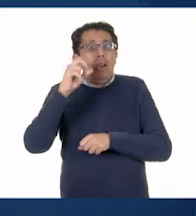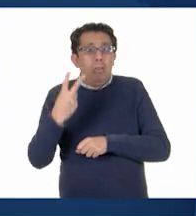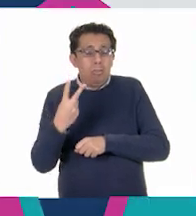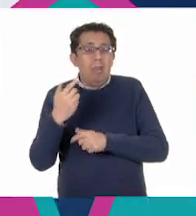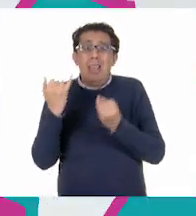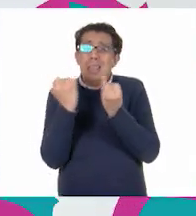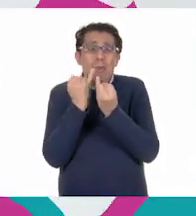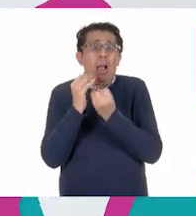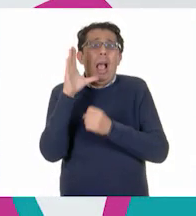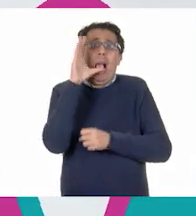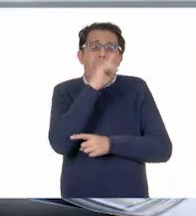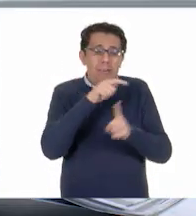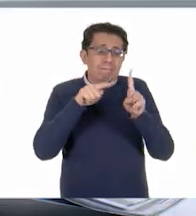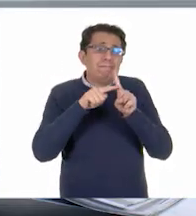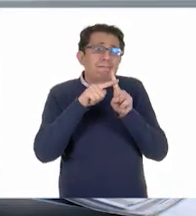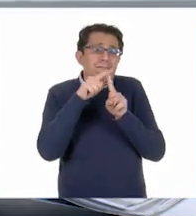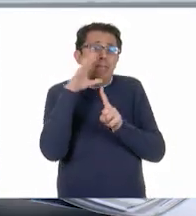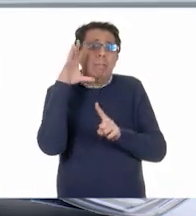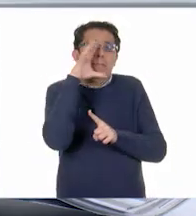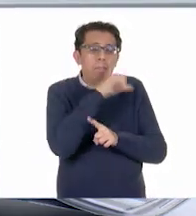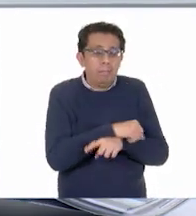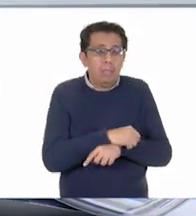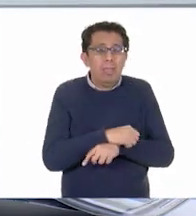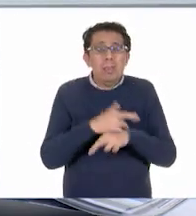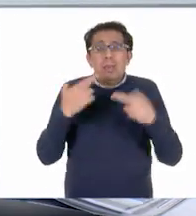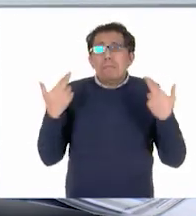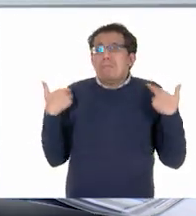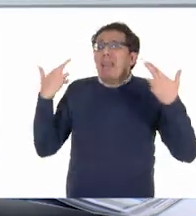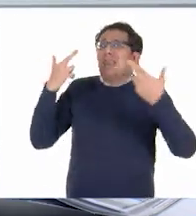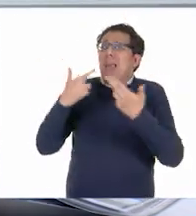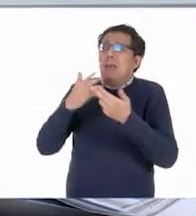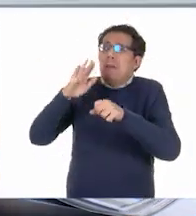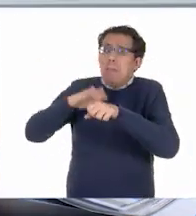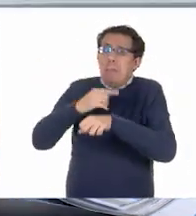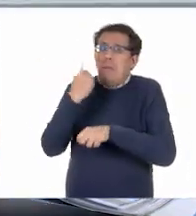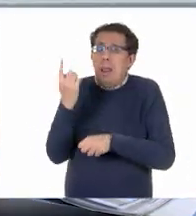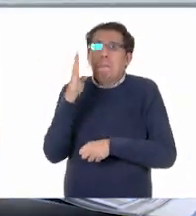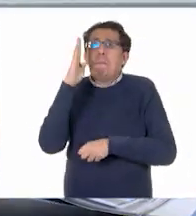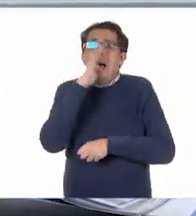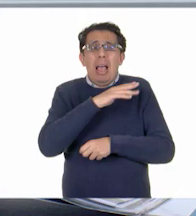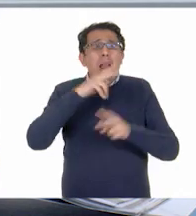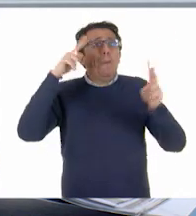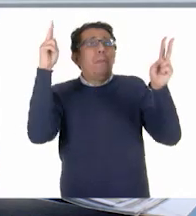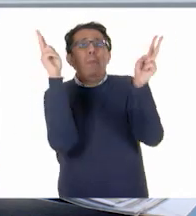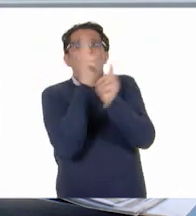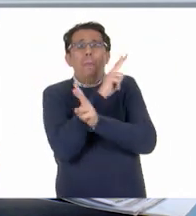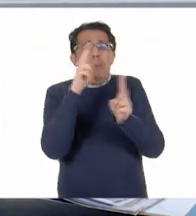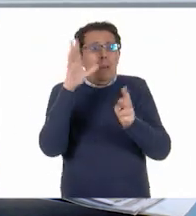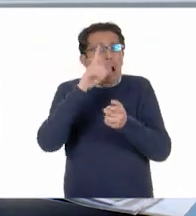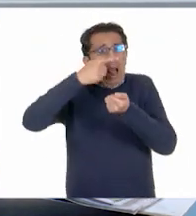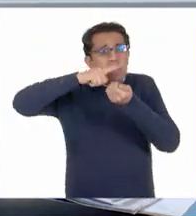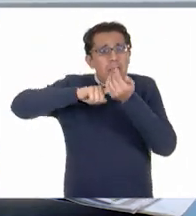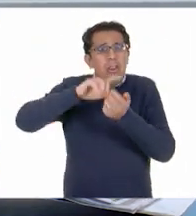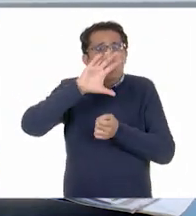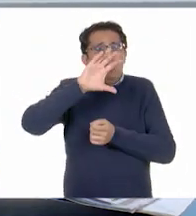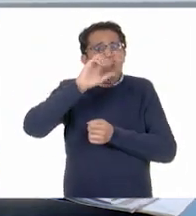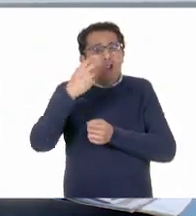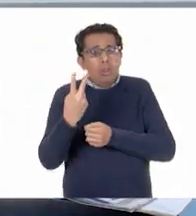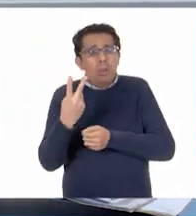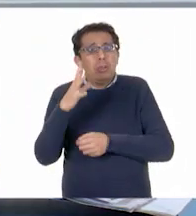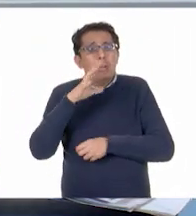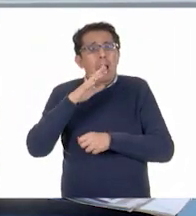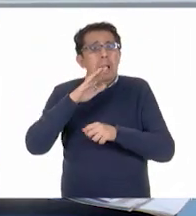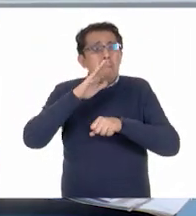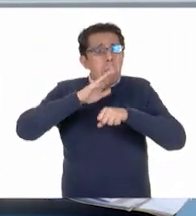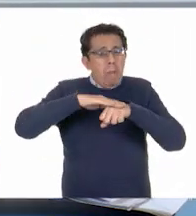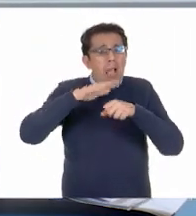maestra, ¿por qué es tan malo que haya tanto dióxido de carbono en el aire? ¿No vimos en el video de hace rato